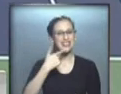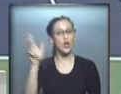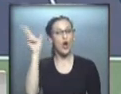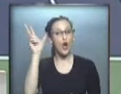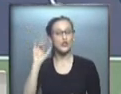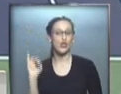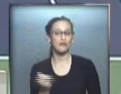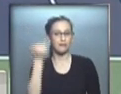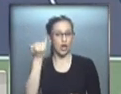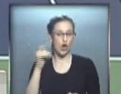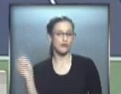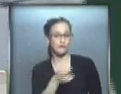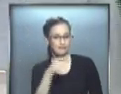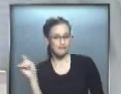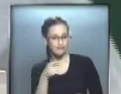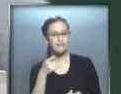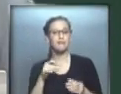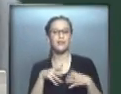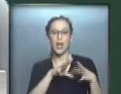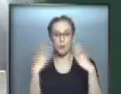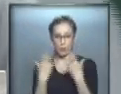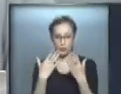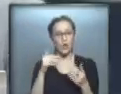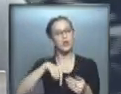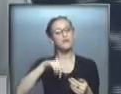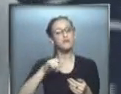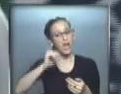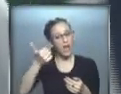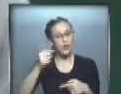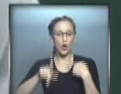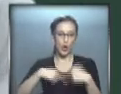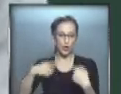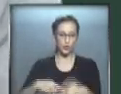del planeta que está juan martín del voto entonces ha ganado y sigue adelante en shanghái